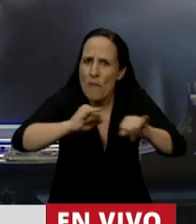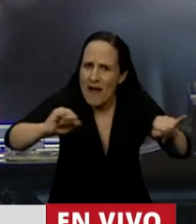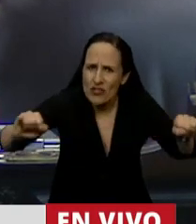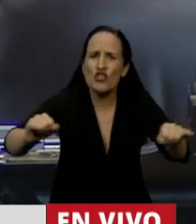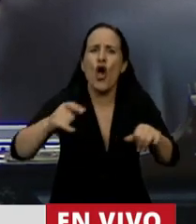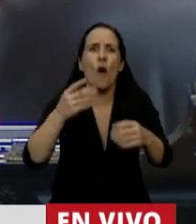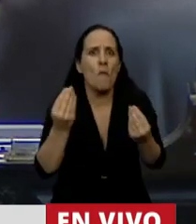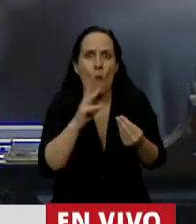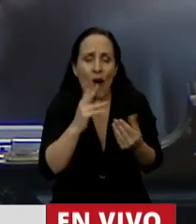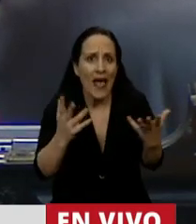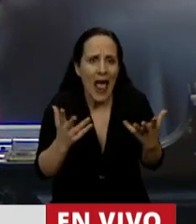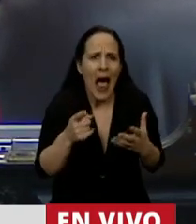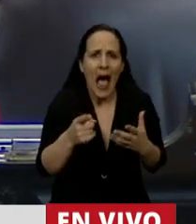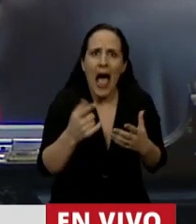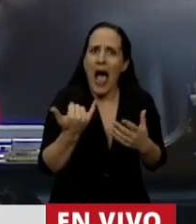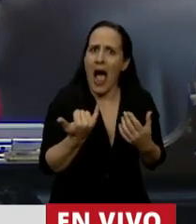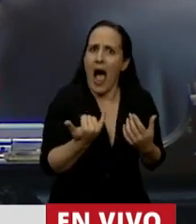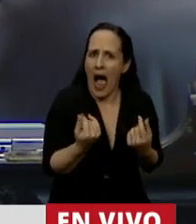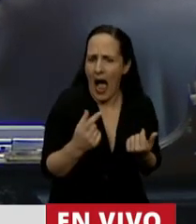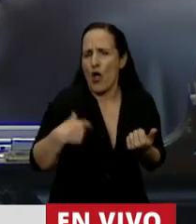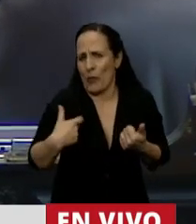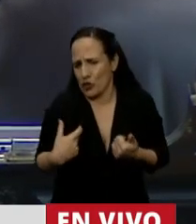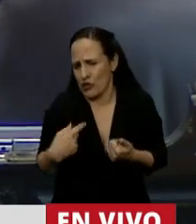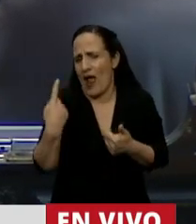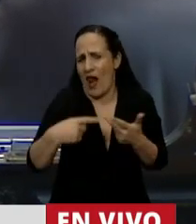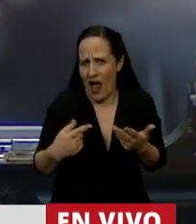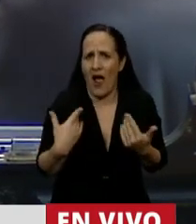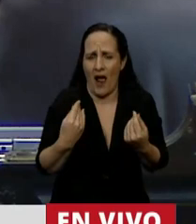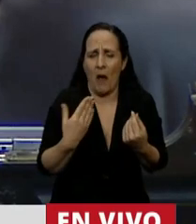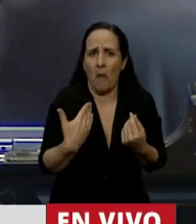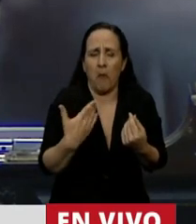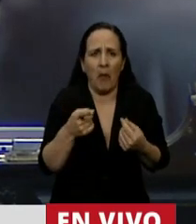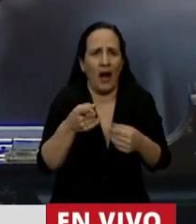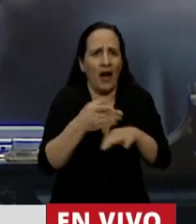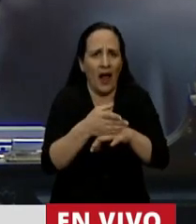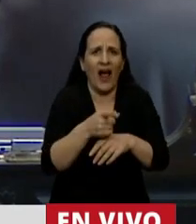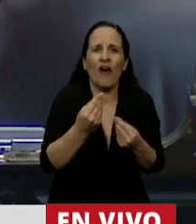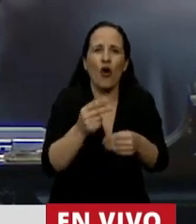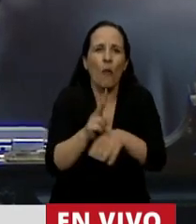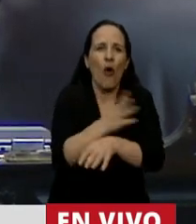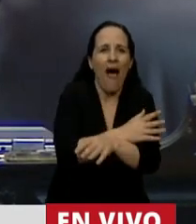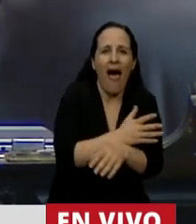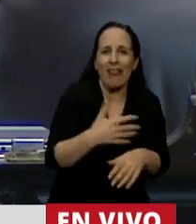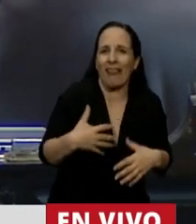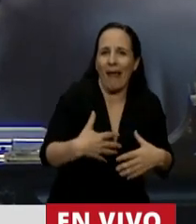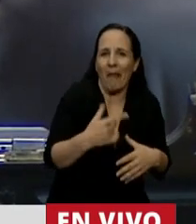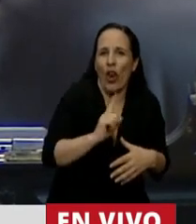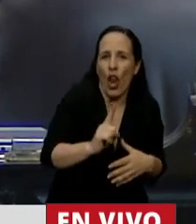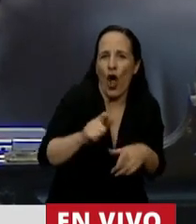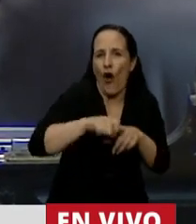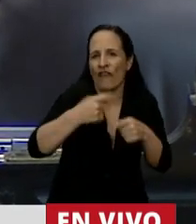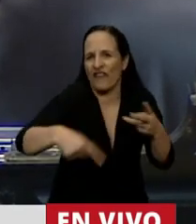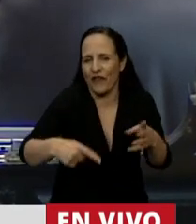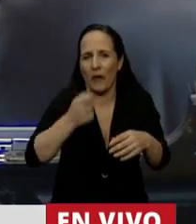para aquellas mujeres que si tienen recursos y tienen obra social para acceder aún a un método anticonceptivo pero tenemos que también